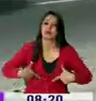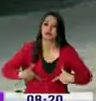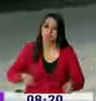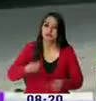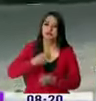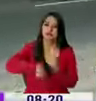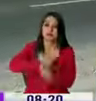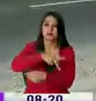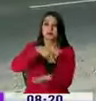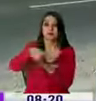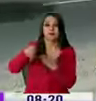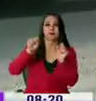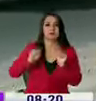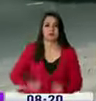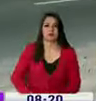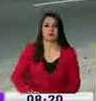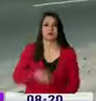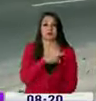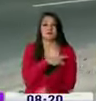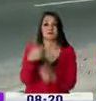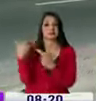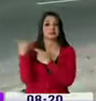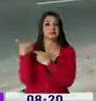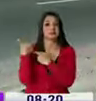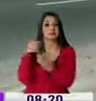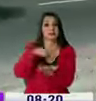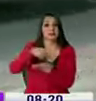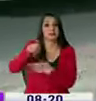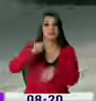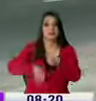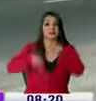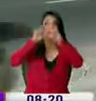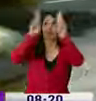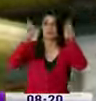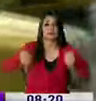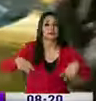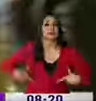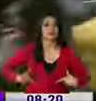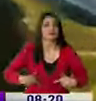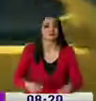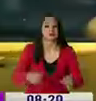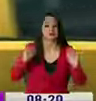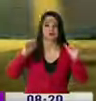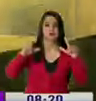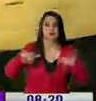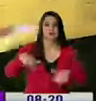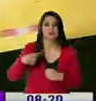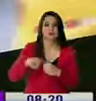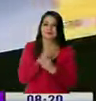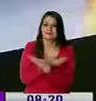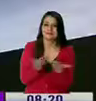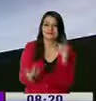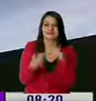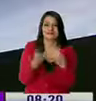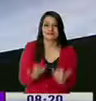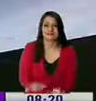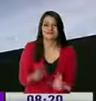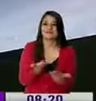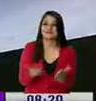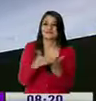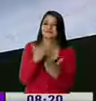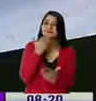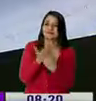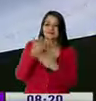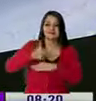y también las personas implicadas puedan pagar los daños que son tan costosos para toda la ciudad. Esta es la información del día de hoy. Una vez más, gracias a